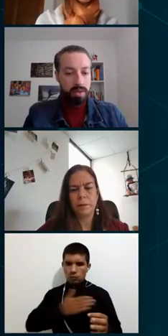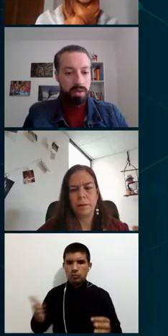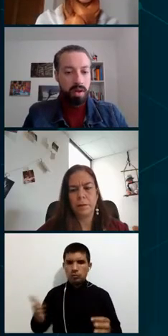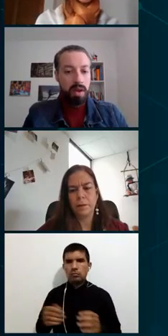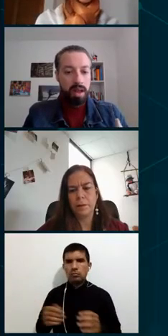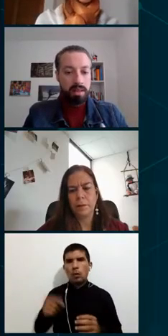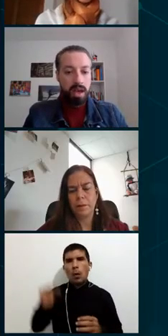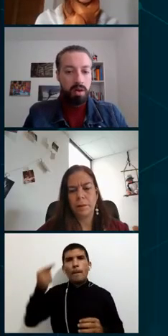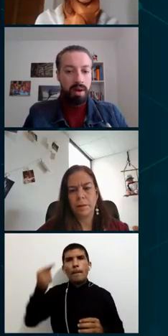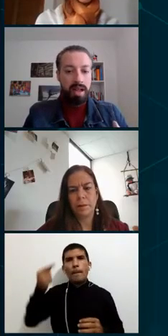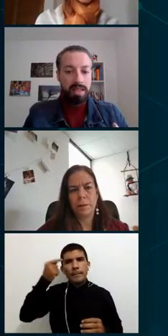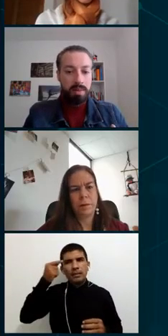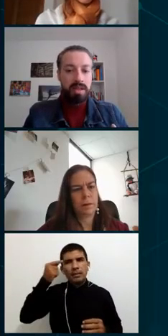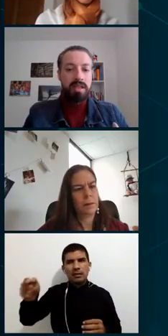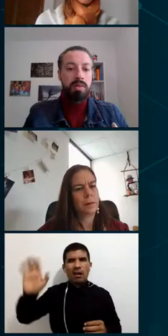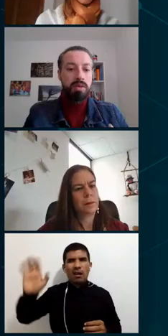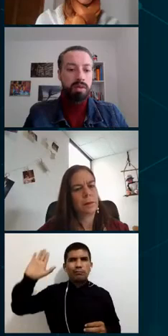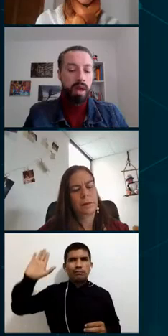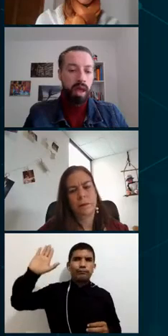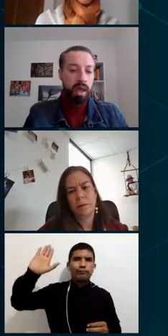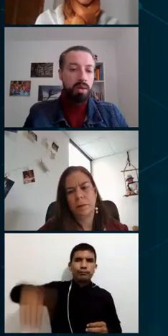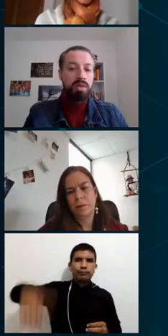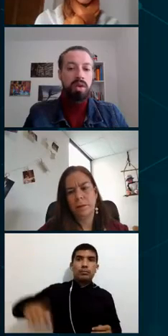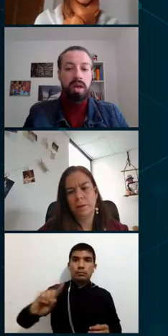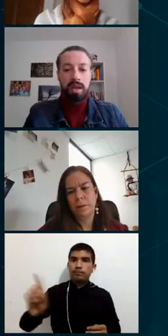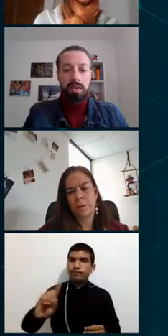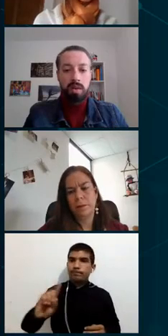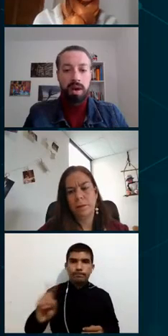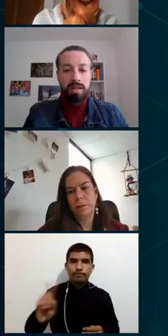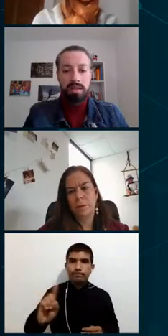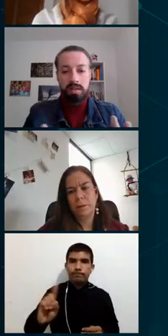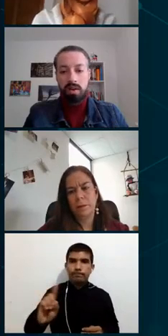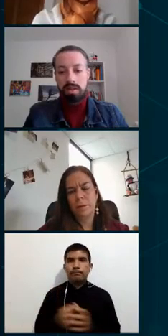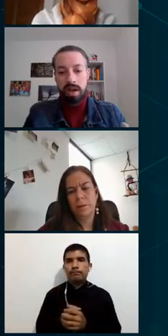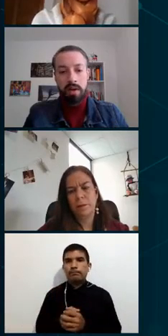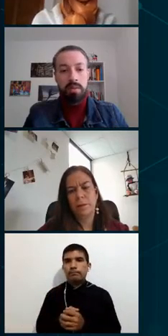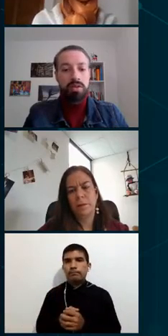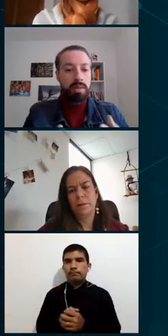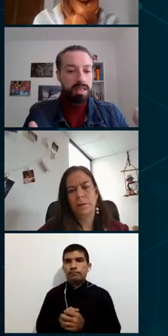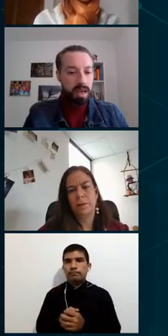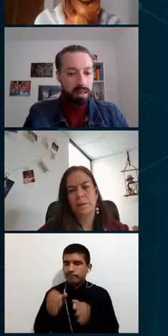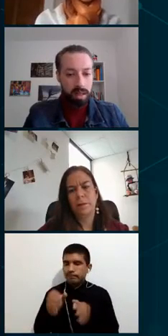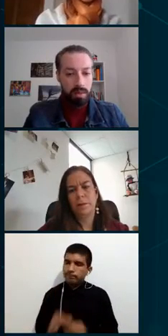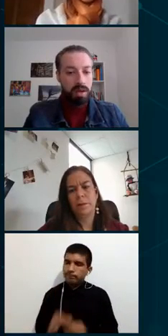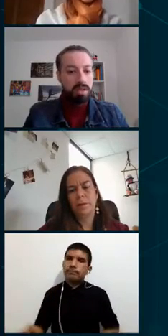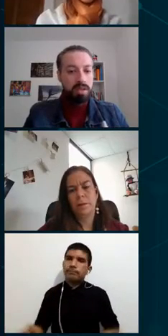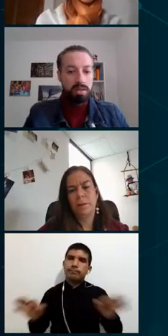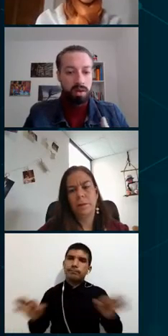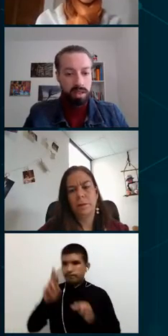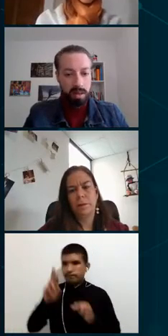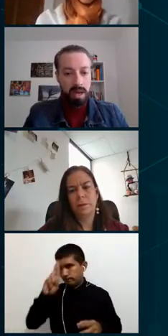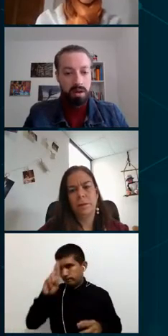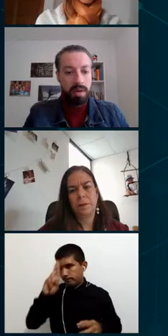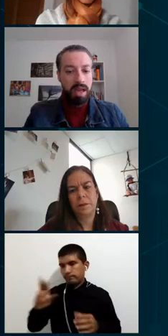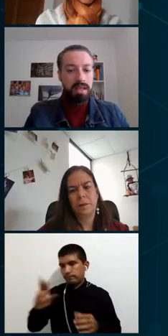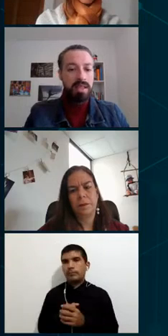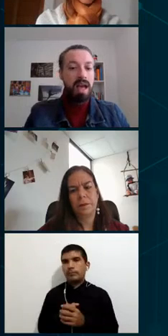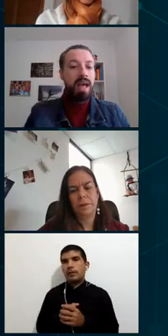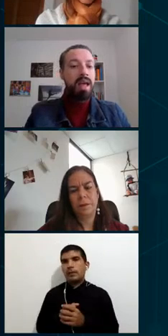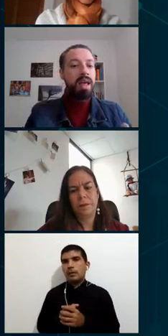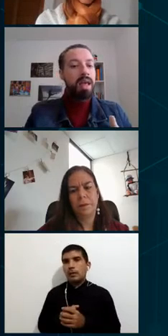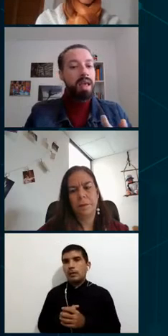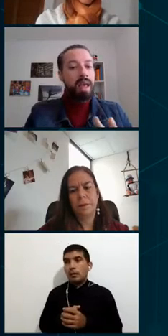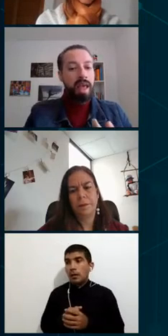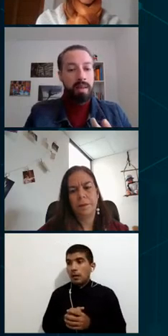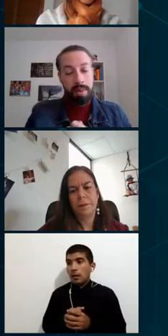hacemos este proceso de divergencia y de convergencia, pues hacemos uso de nuestro cerebro mucho más creativo, que es todo ese tema de